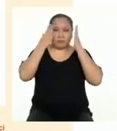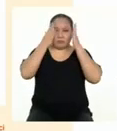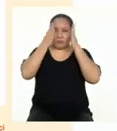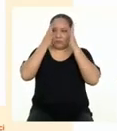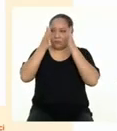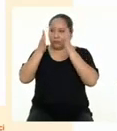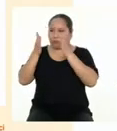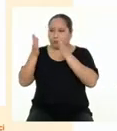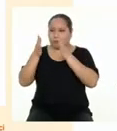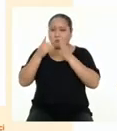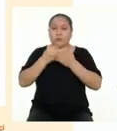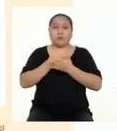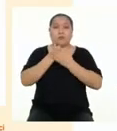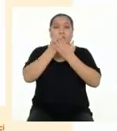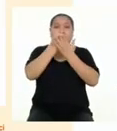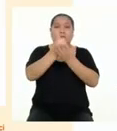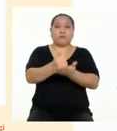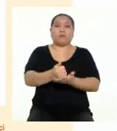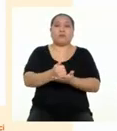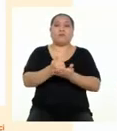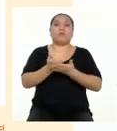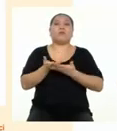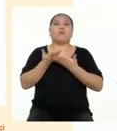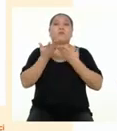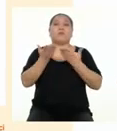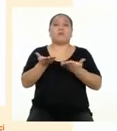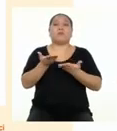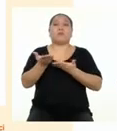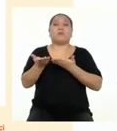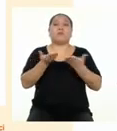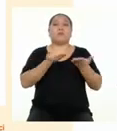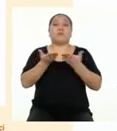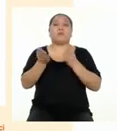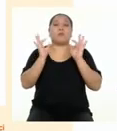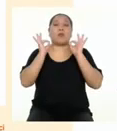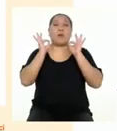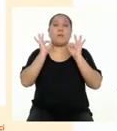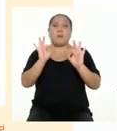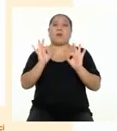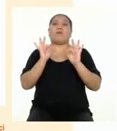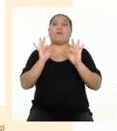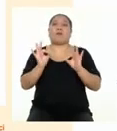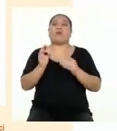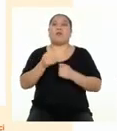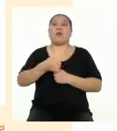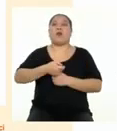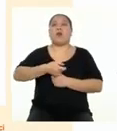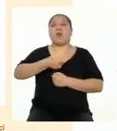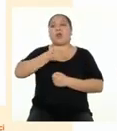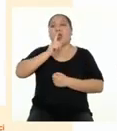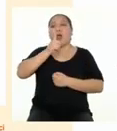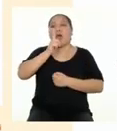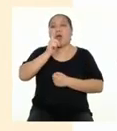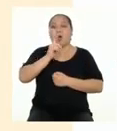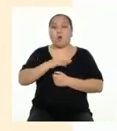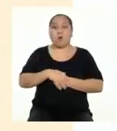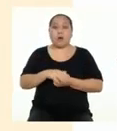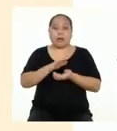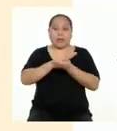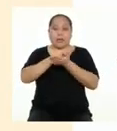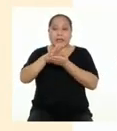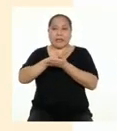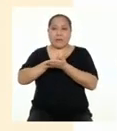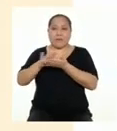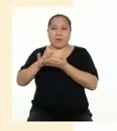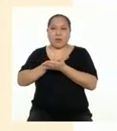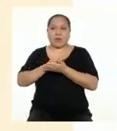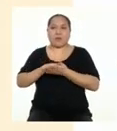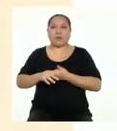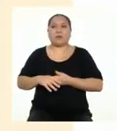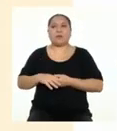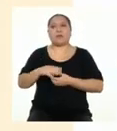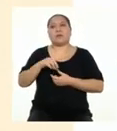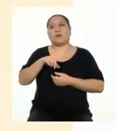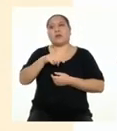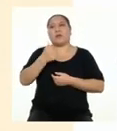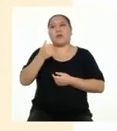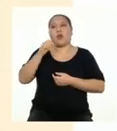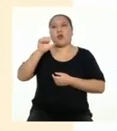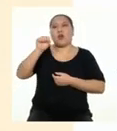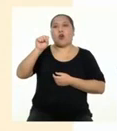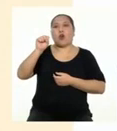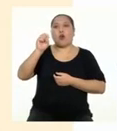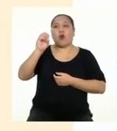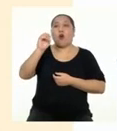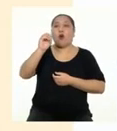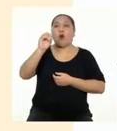imparcial, contribuye a la prestación de calidad de los servicios de agua potable y saneamiento. Por otro lado, está